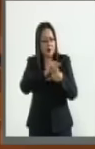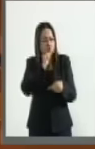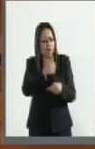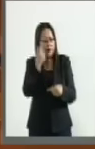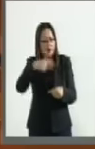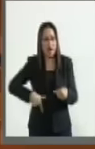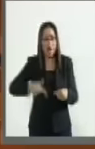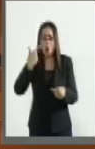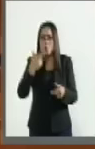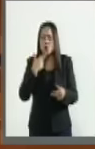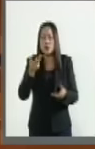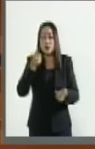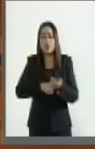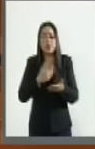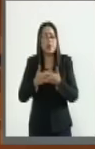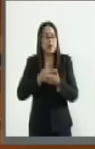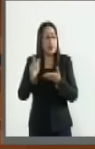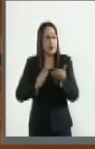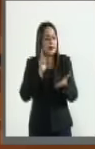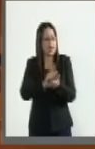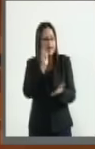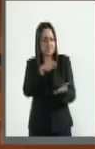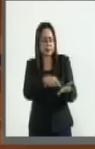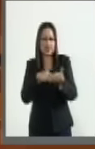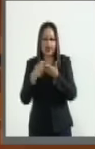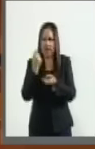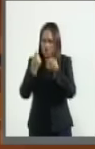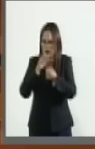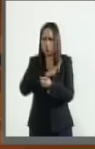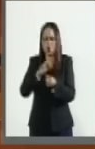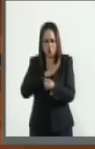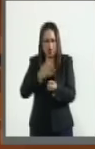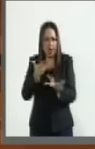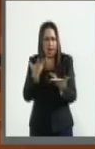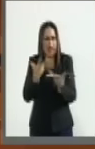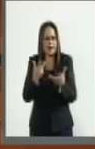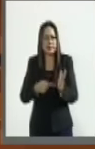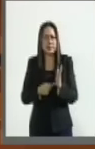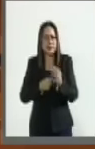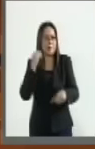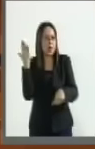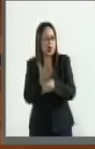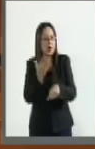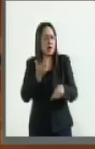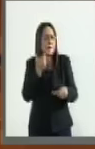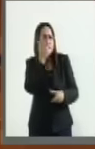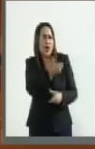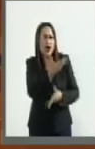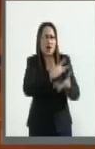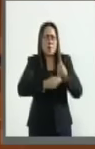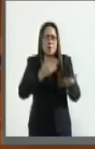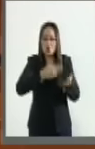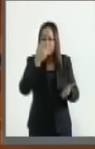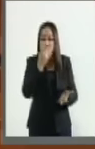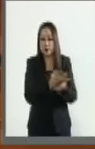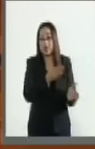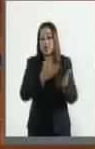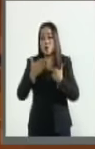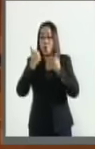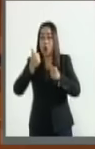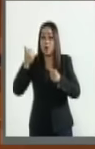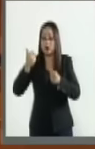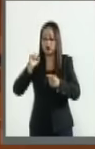en día, nuestra legislación permite portar algunas armas sin mayor consecuencia que una sanción administrativa. Esto es, no existe una